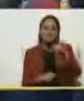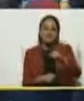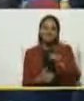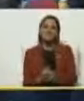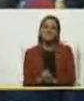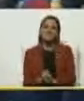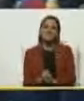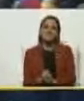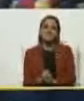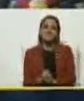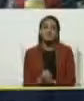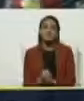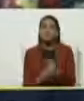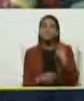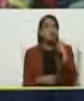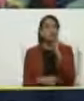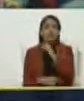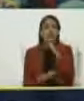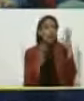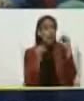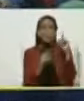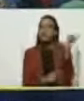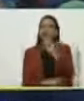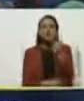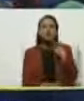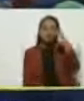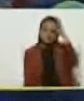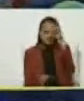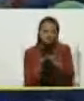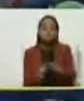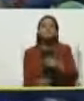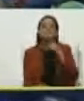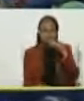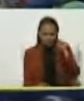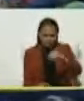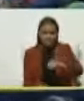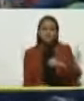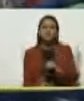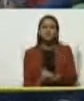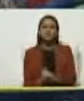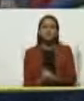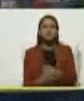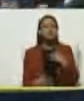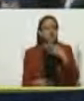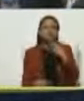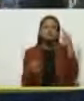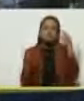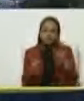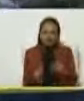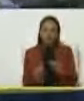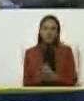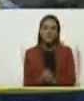Eso no se llama esperanza, eso se llama certeza. Tengan la seguridad.